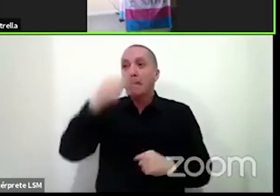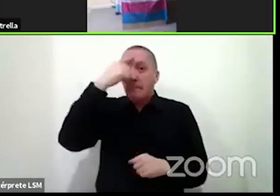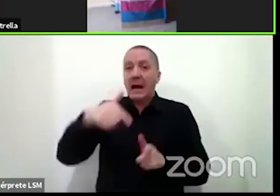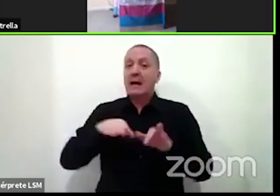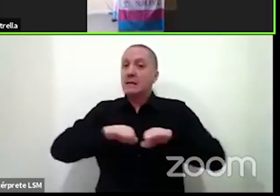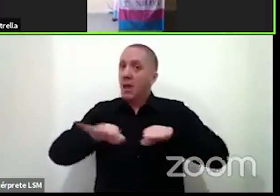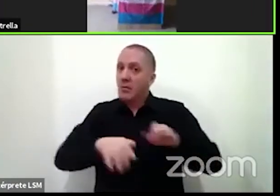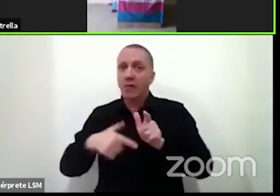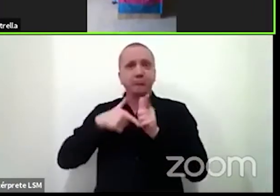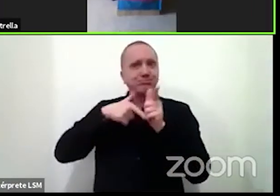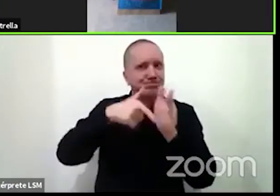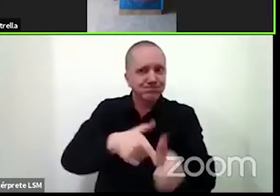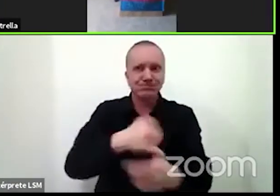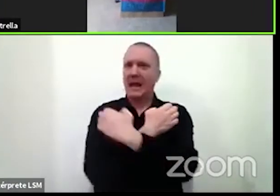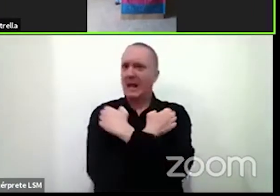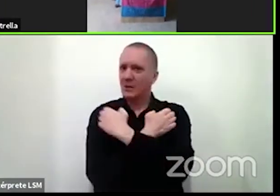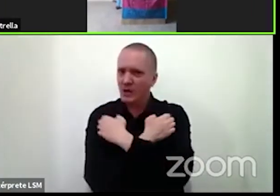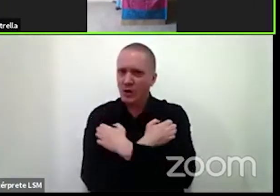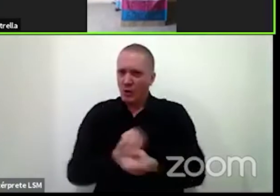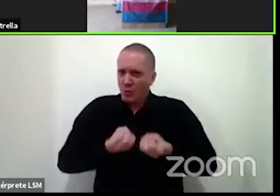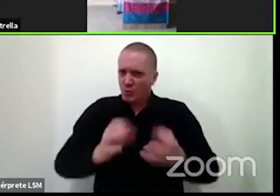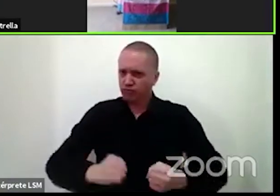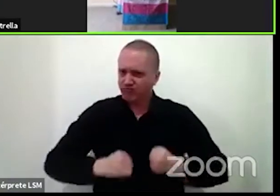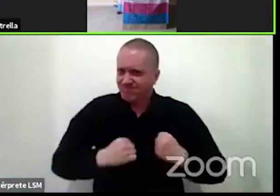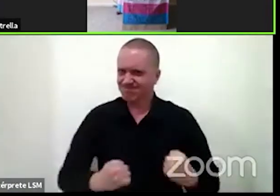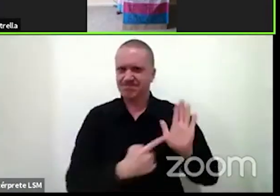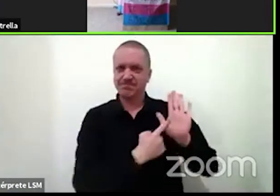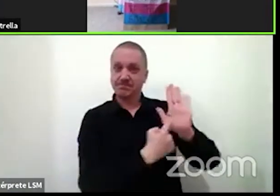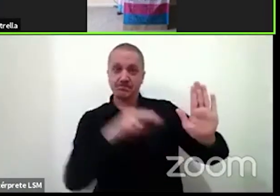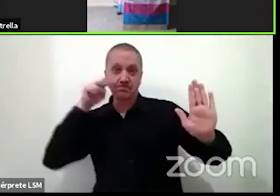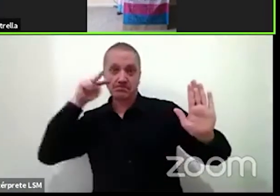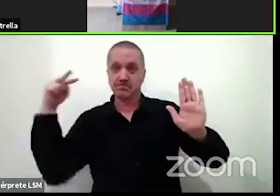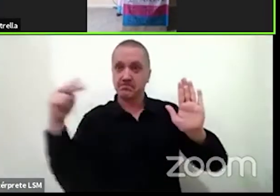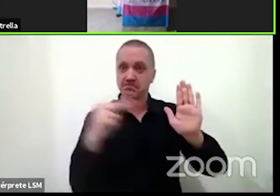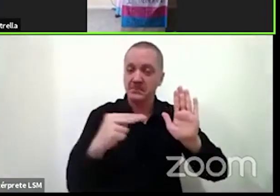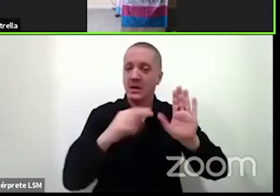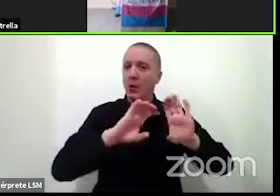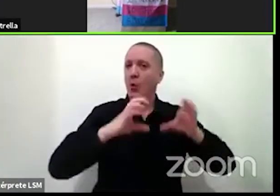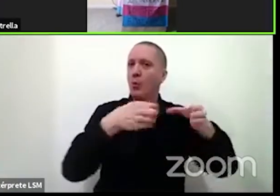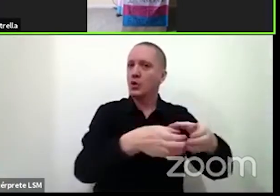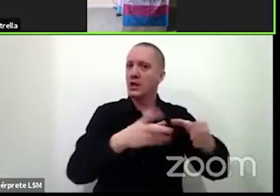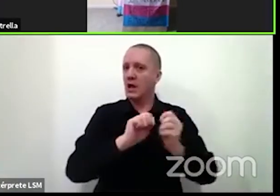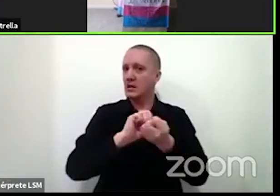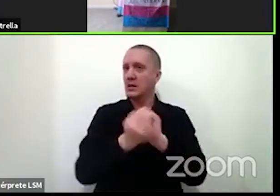comunitario, educación, empoderamiento y visibilización de nuestra comunidad. Hemos hecho